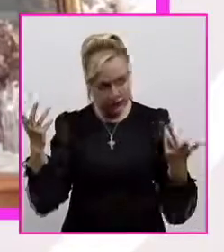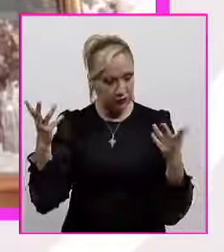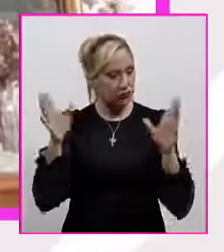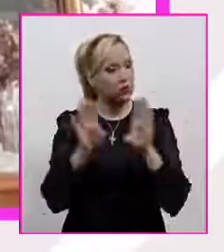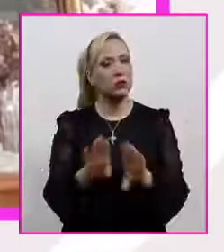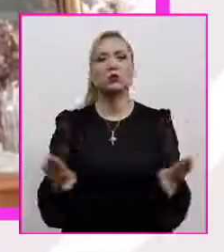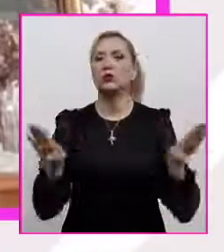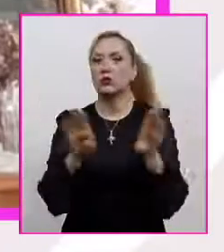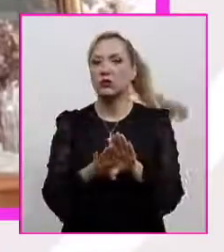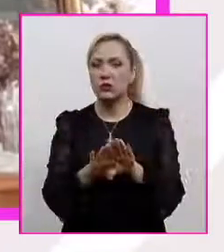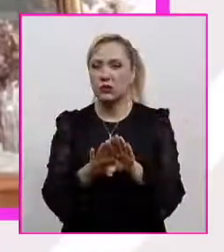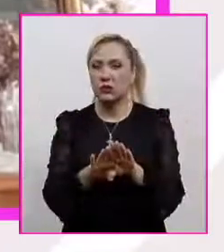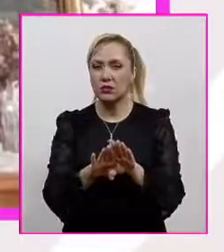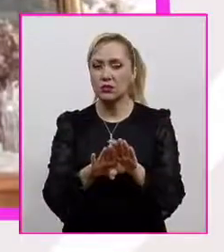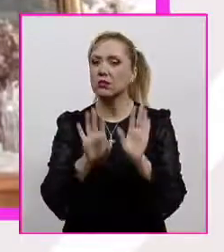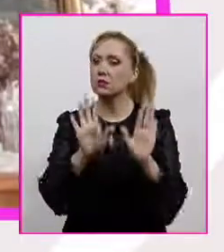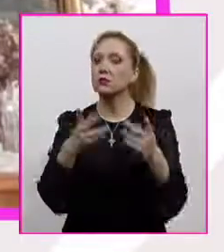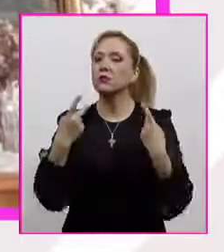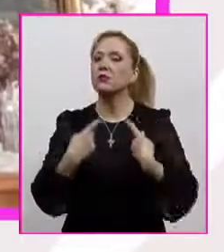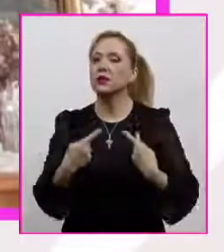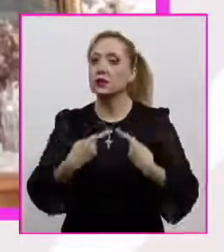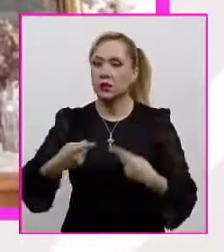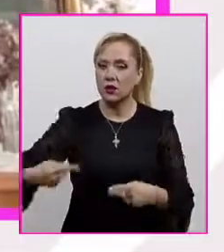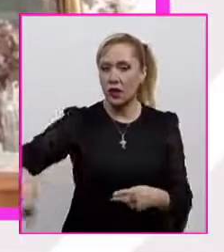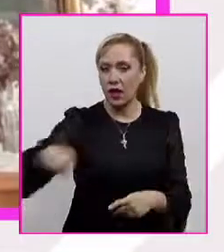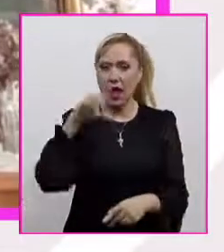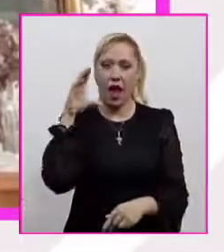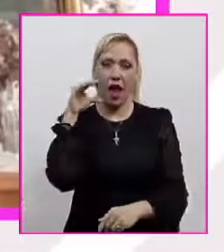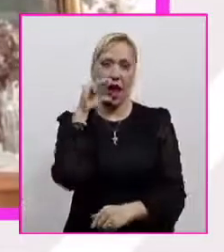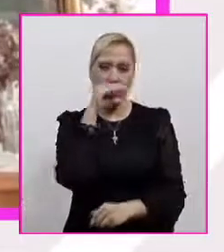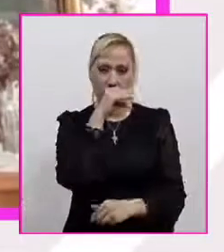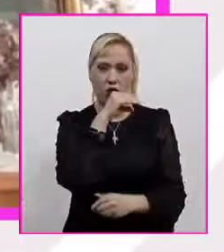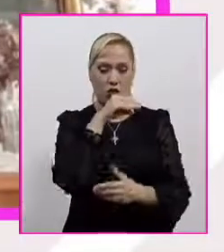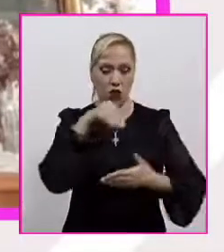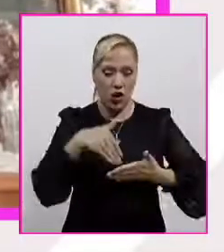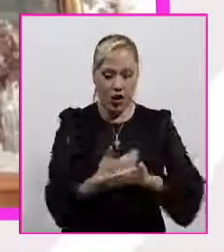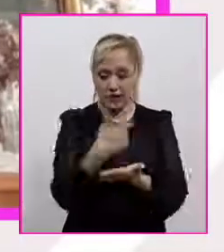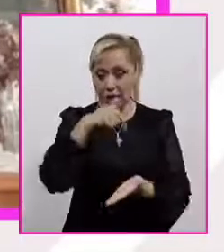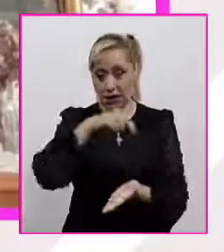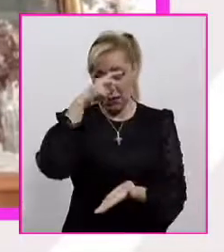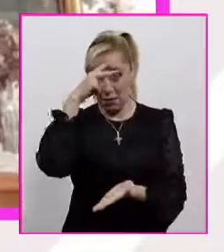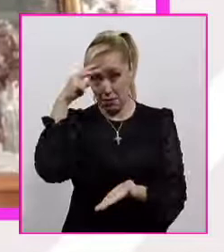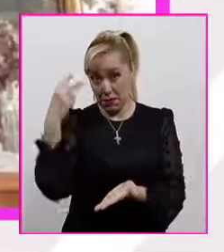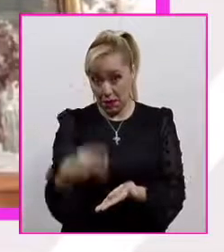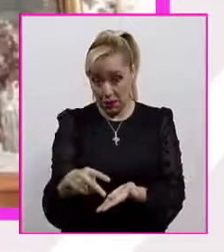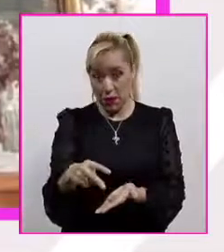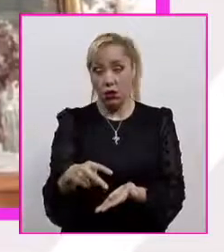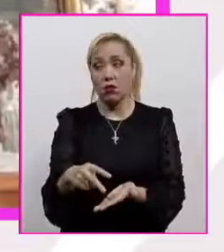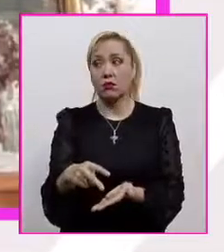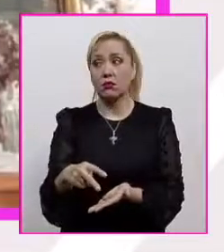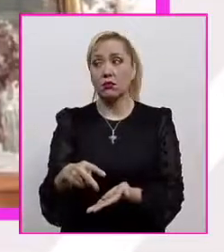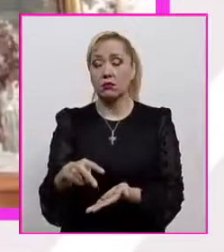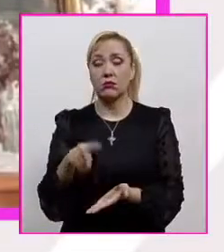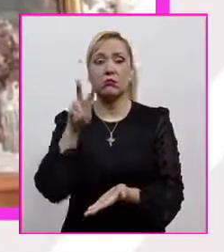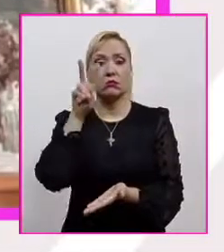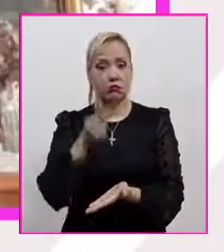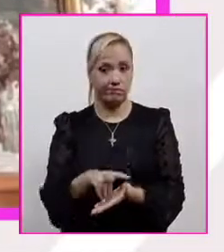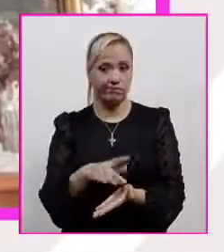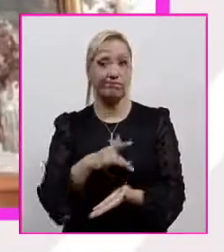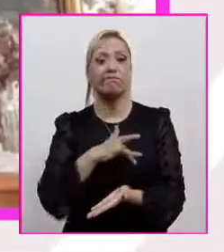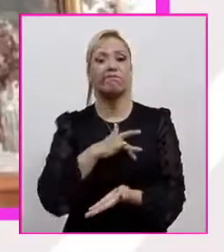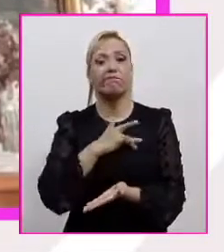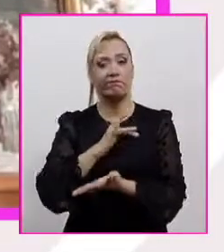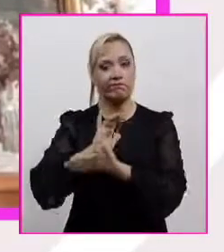hablando, es que las personas afromexicanas en México viven racismo